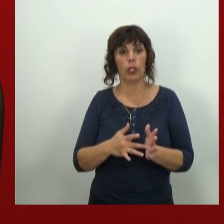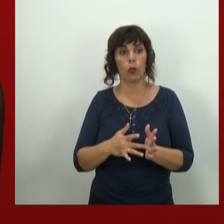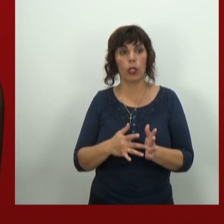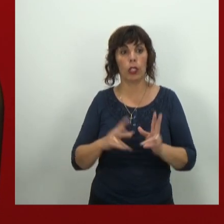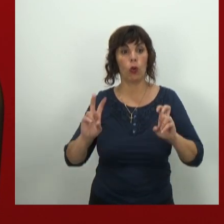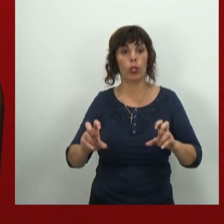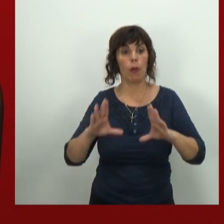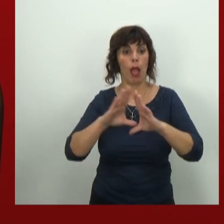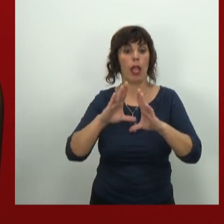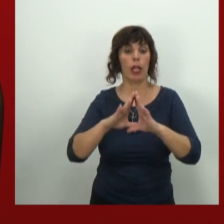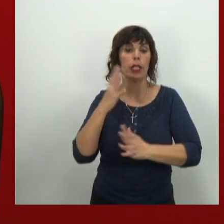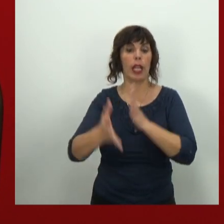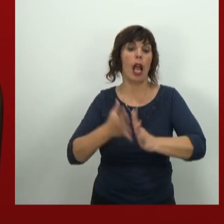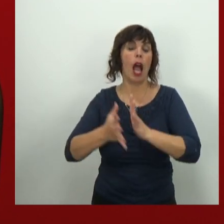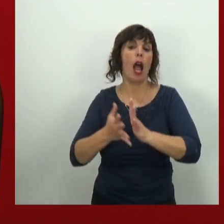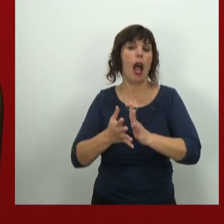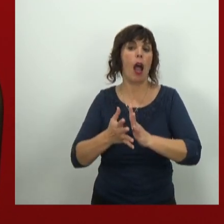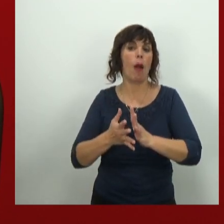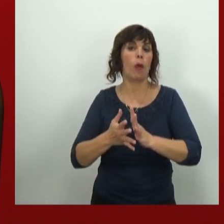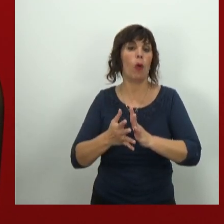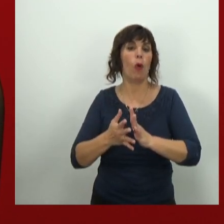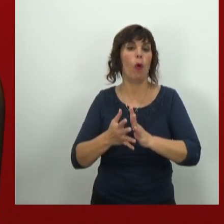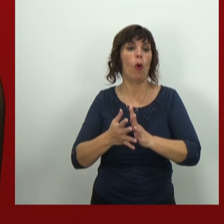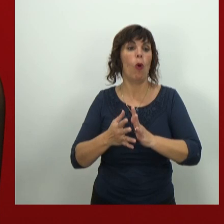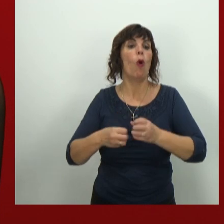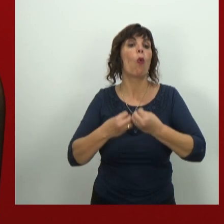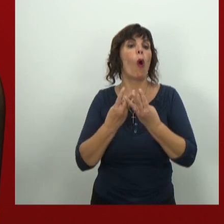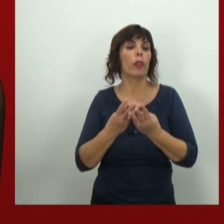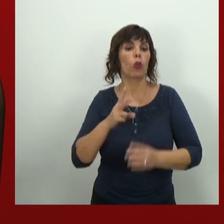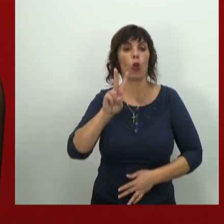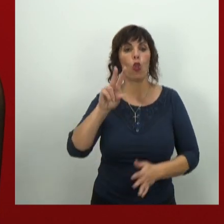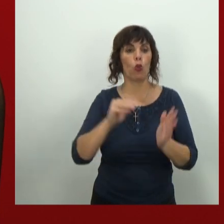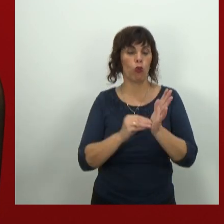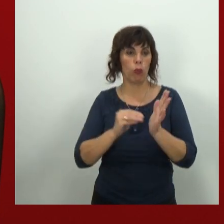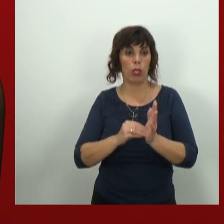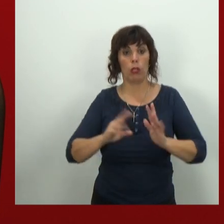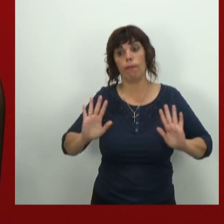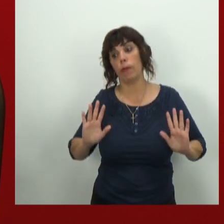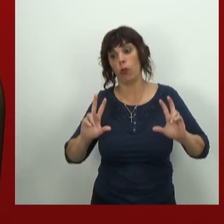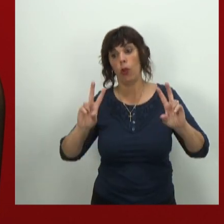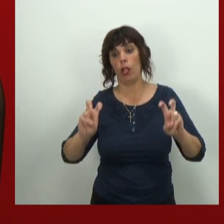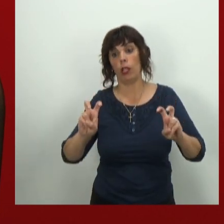iglesia, pero 105 veces del reino. Tremendo.